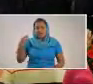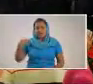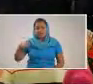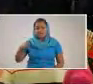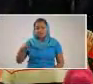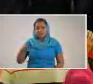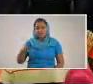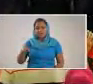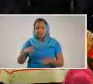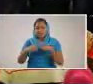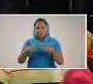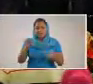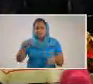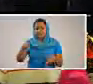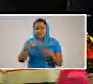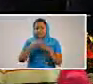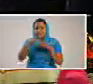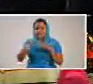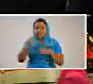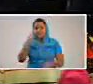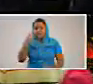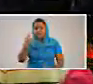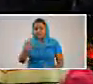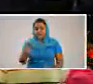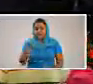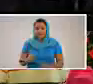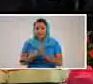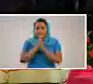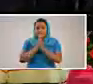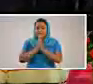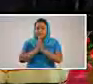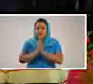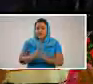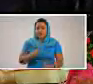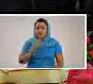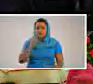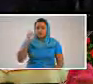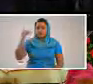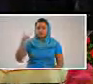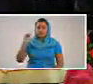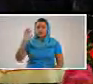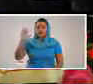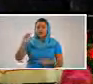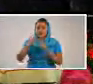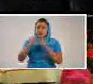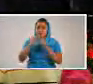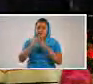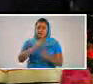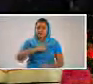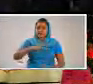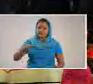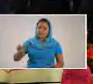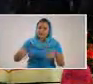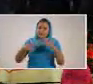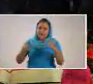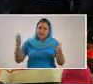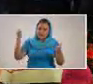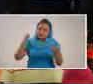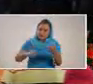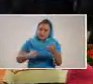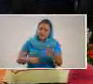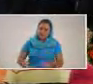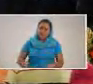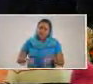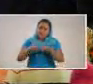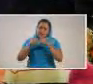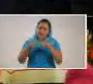te busca. Yo te ruego, Señor, que tu palabra sea como martillo que quebranta la roca, que